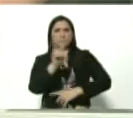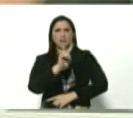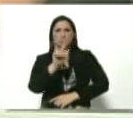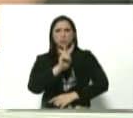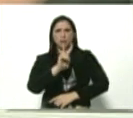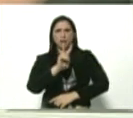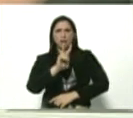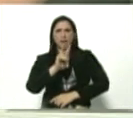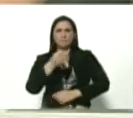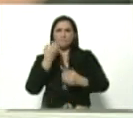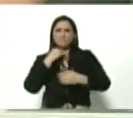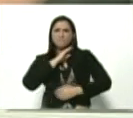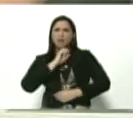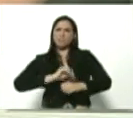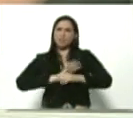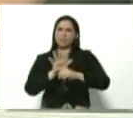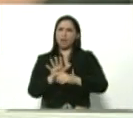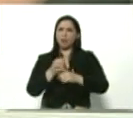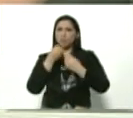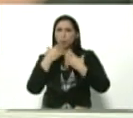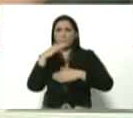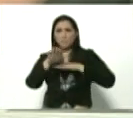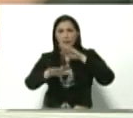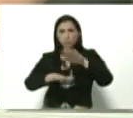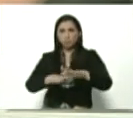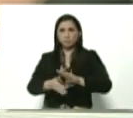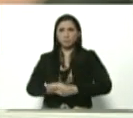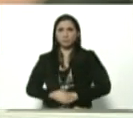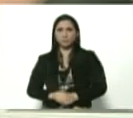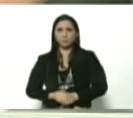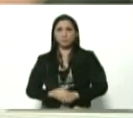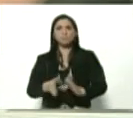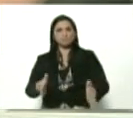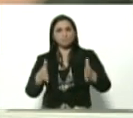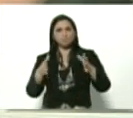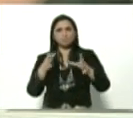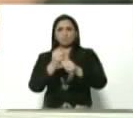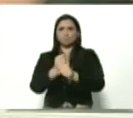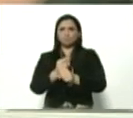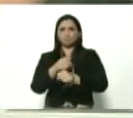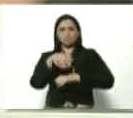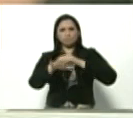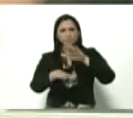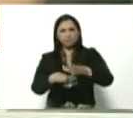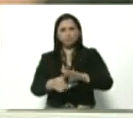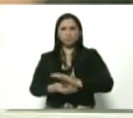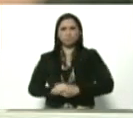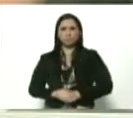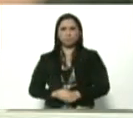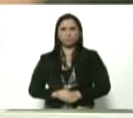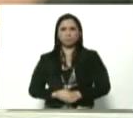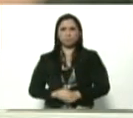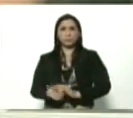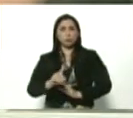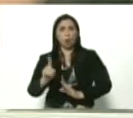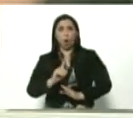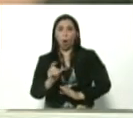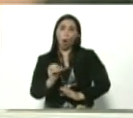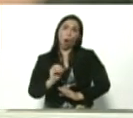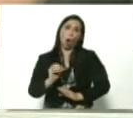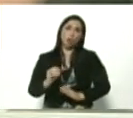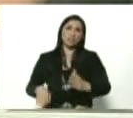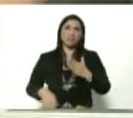de la pandemia. Un buen paso. Ganemos confianza y avancemos. O